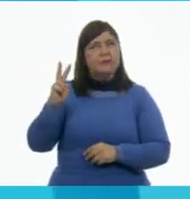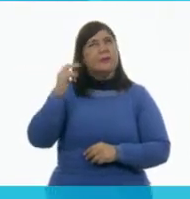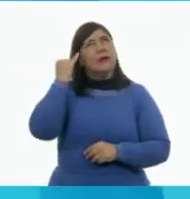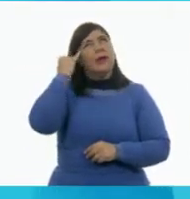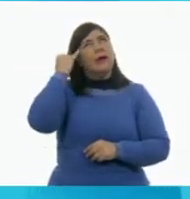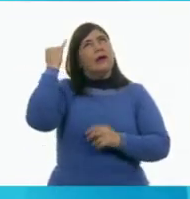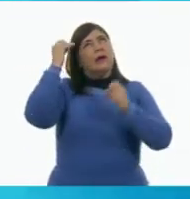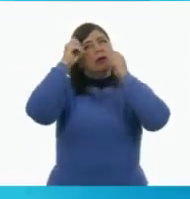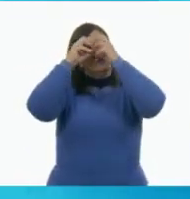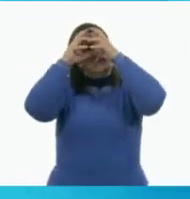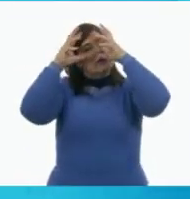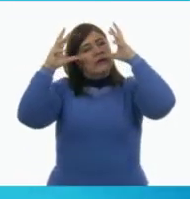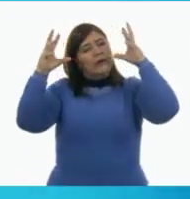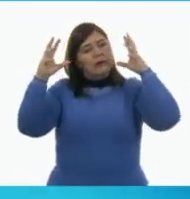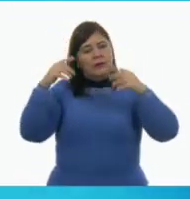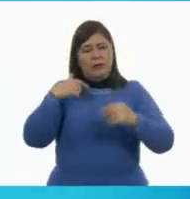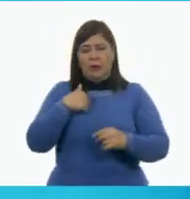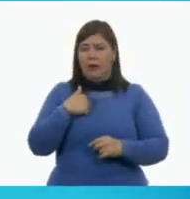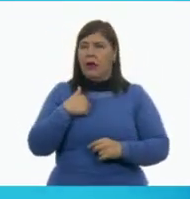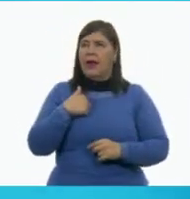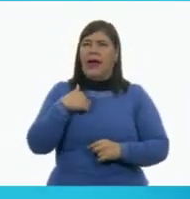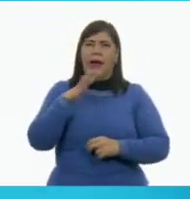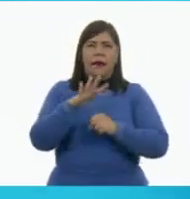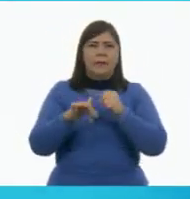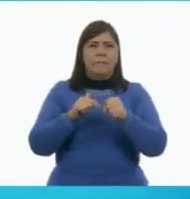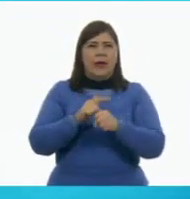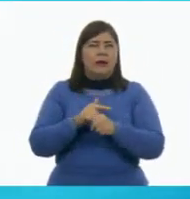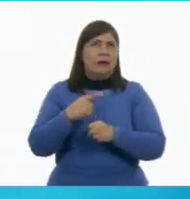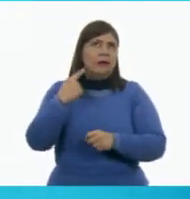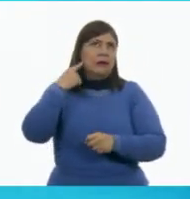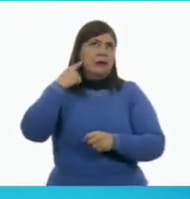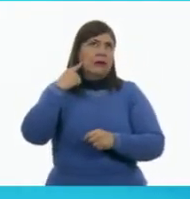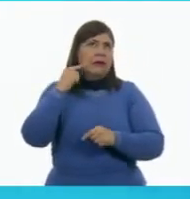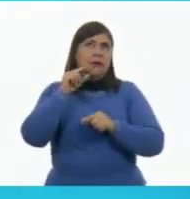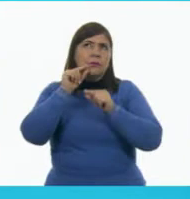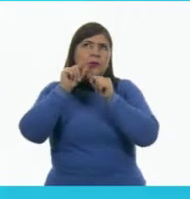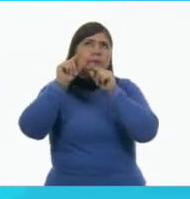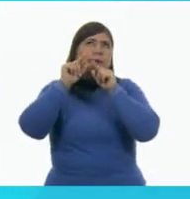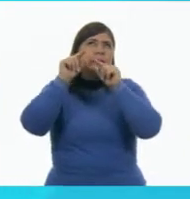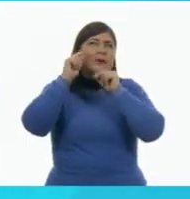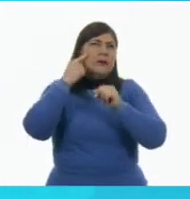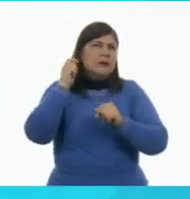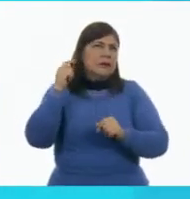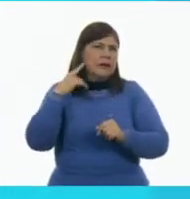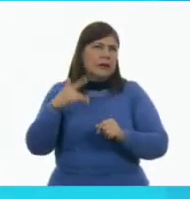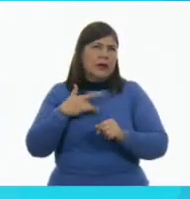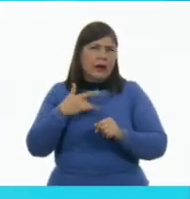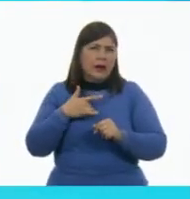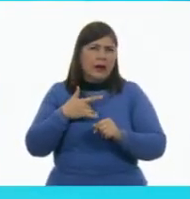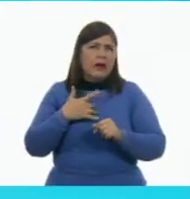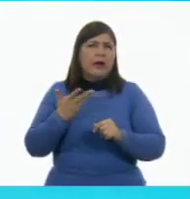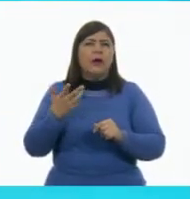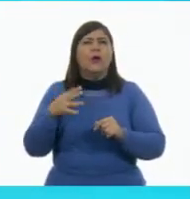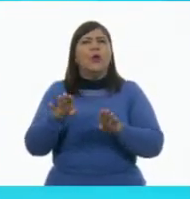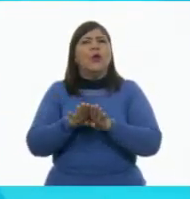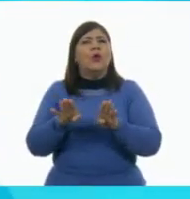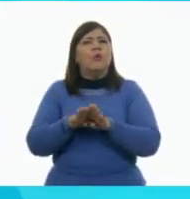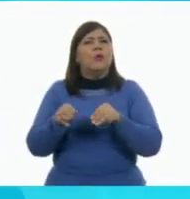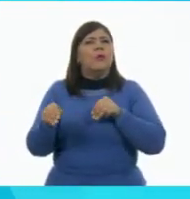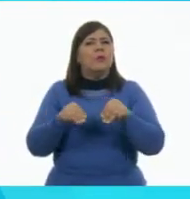que eres un animal. ¿Escuchas ese sonido? ¿Qué animal serías? ¿Cómo te